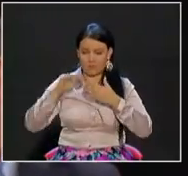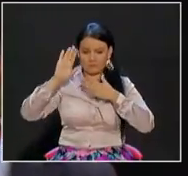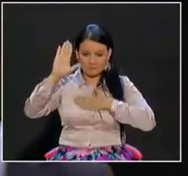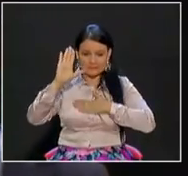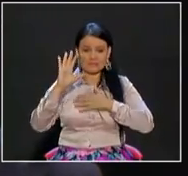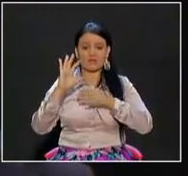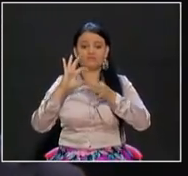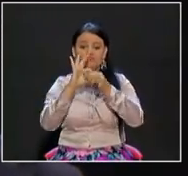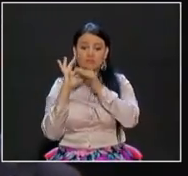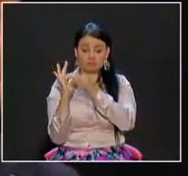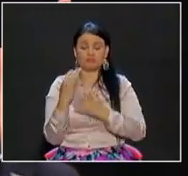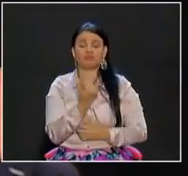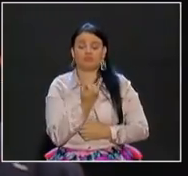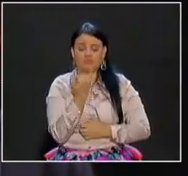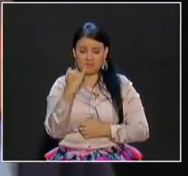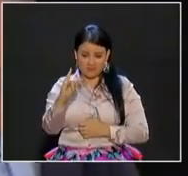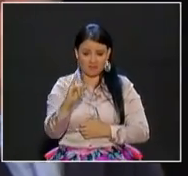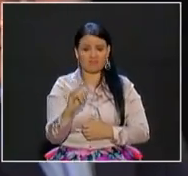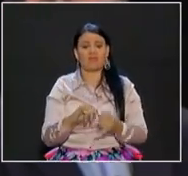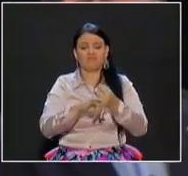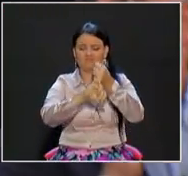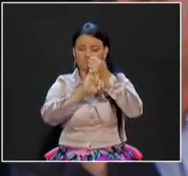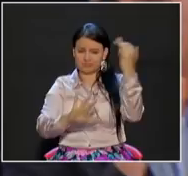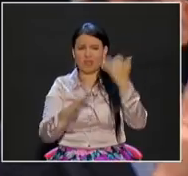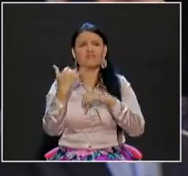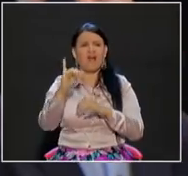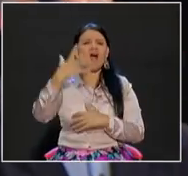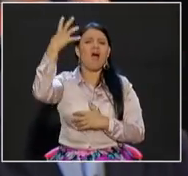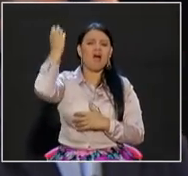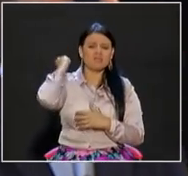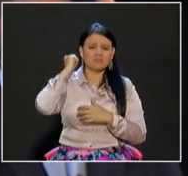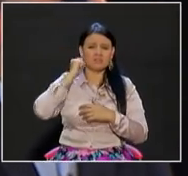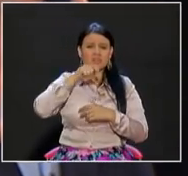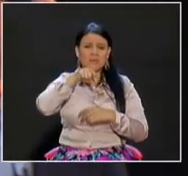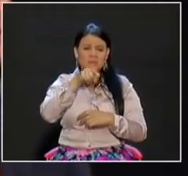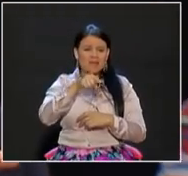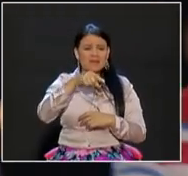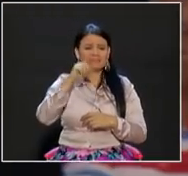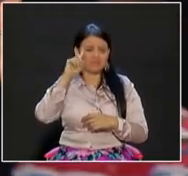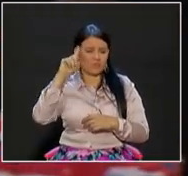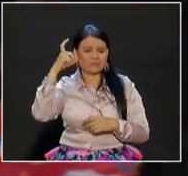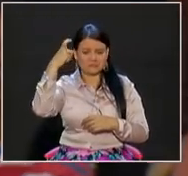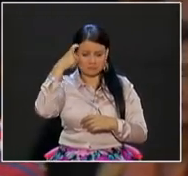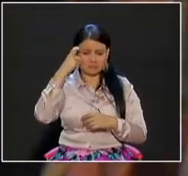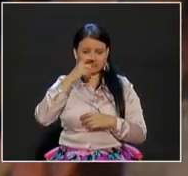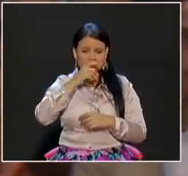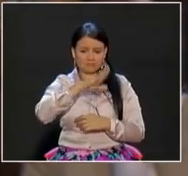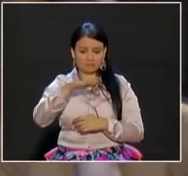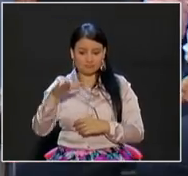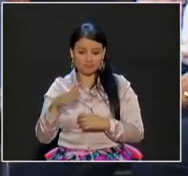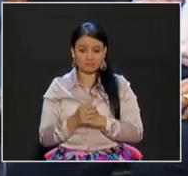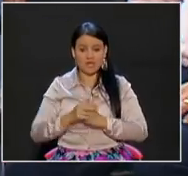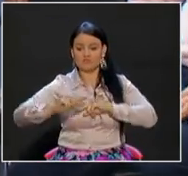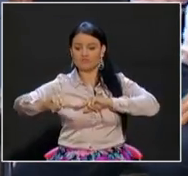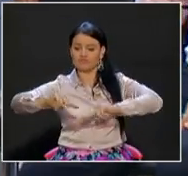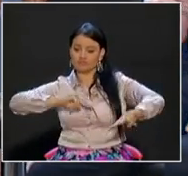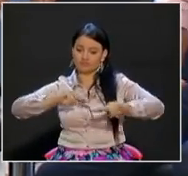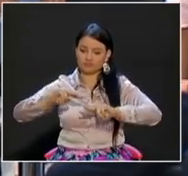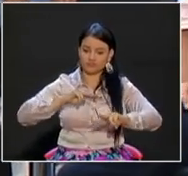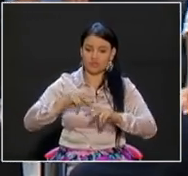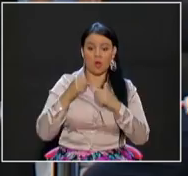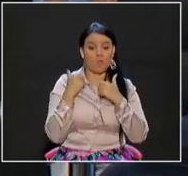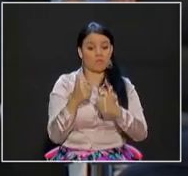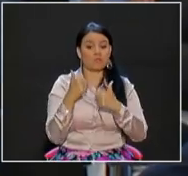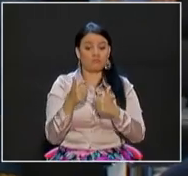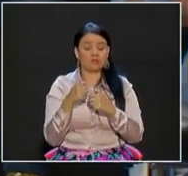cívico independiente que ha gobernado medicina en dos ocasiones gobernación dentro que en natación con muy buenos resultados me